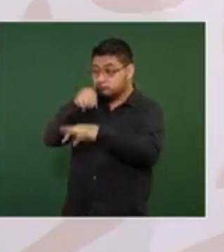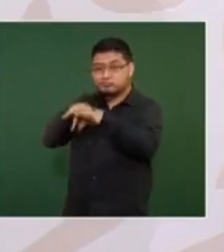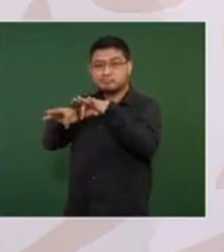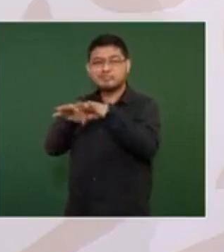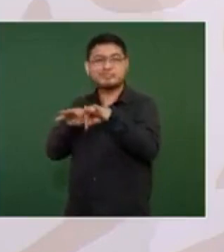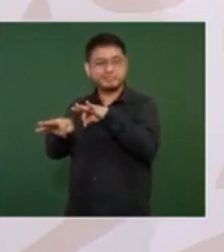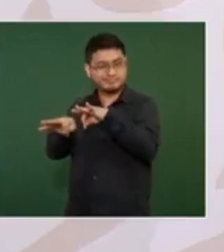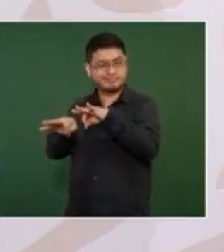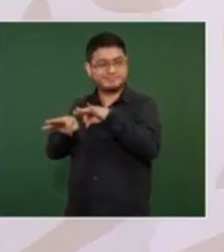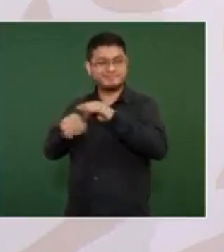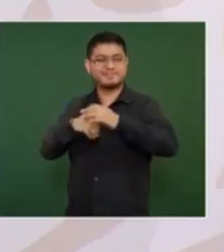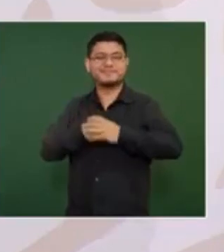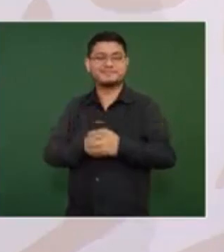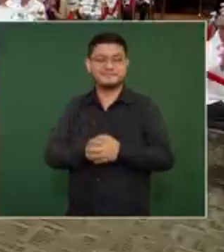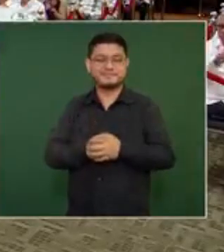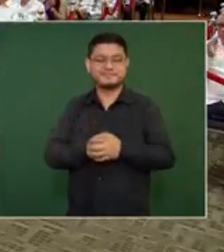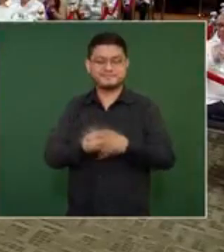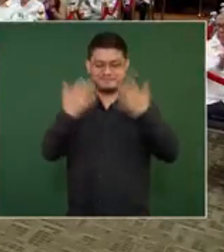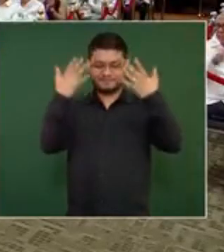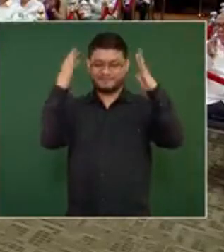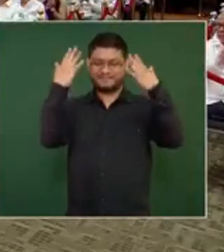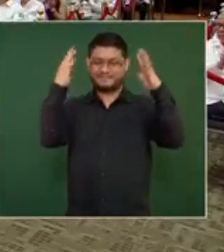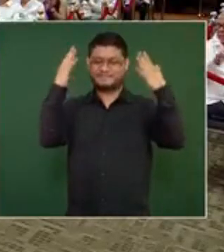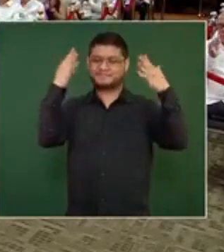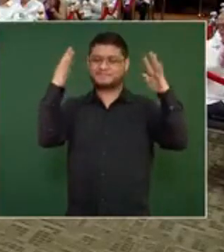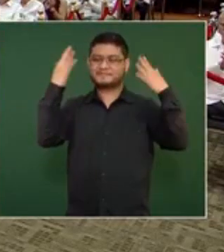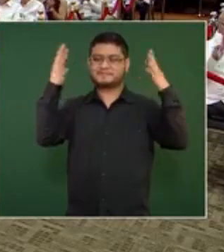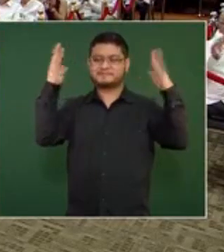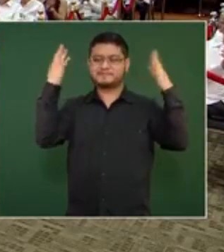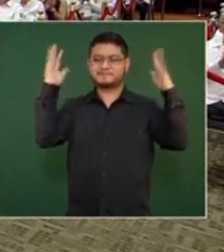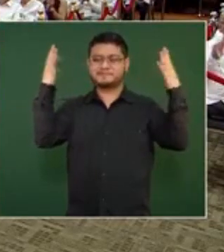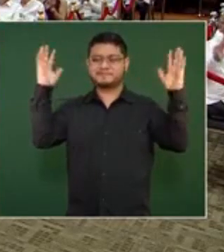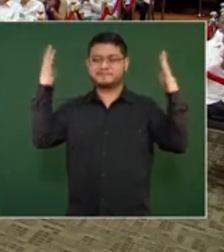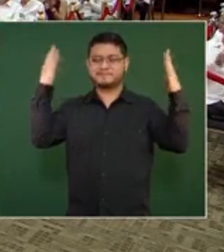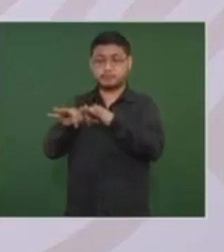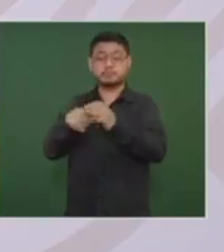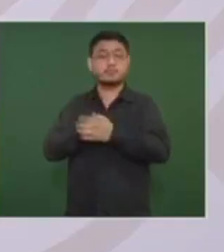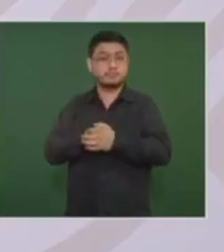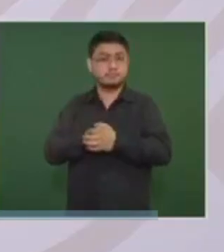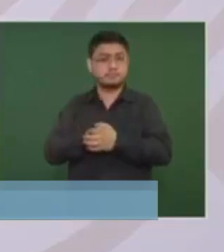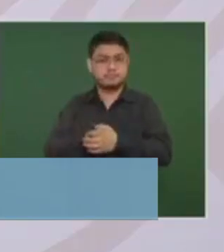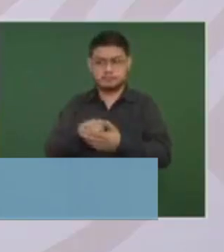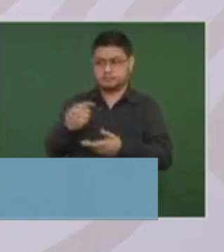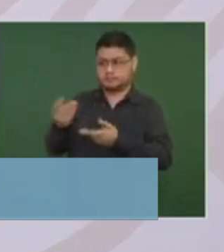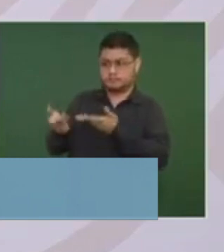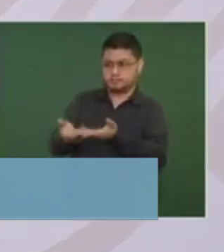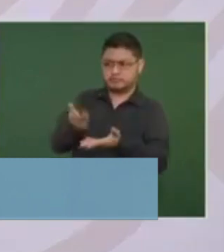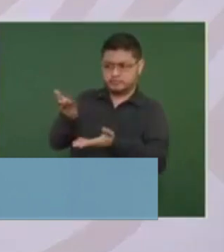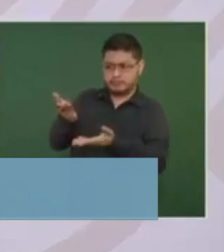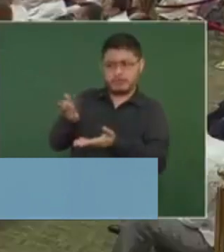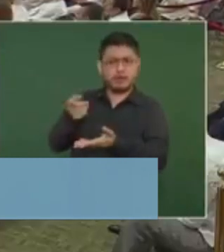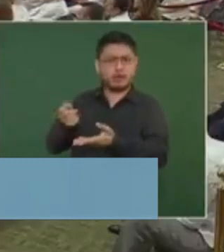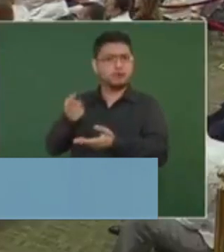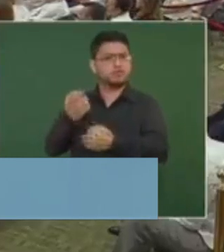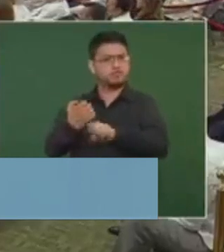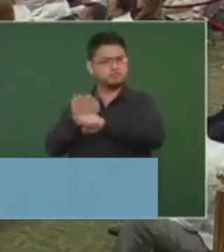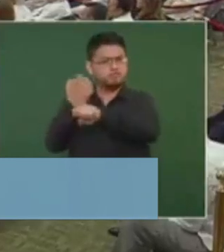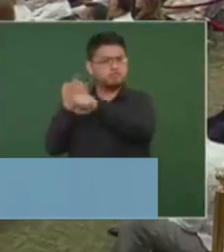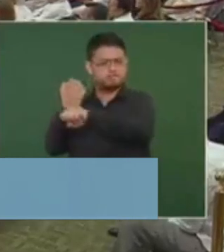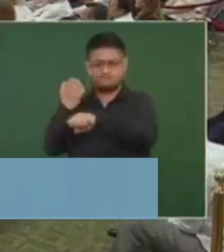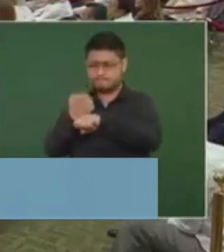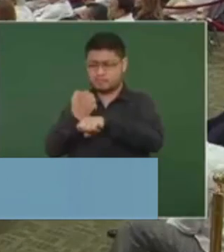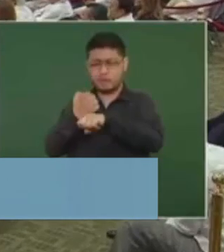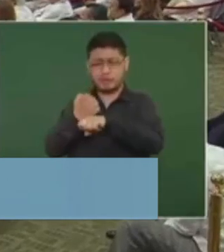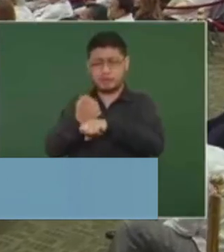Manuel López Obrador señaló que el apoyo de los estados del sur como Guerrero seguirá vigente en estos estados con mayor